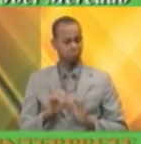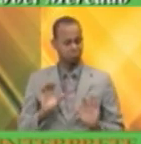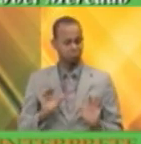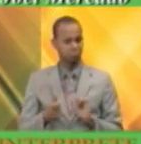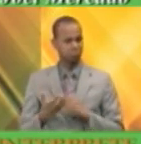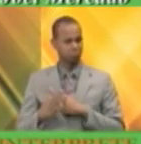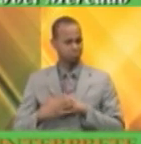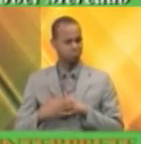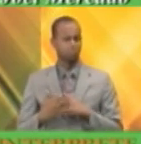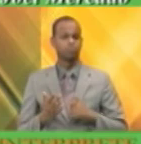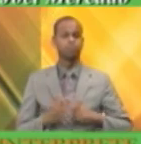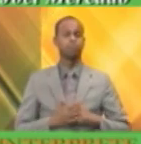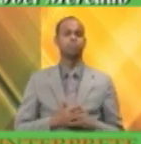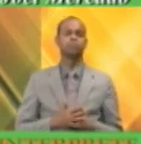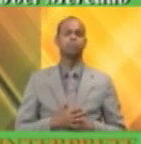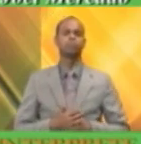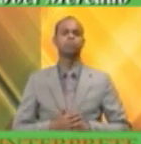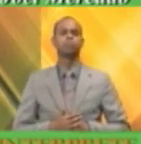pero la